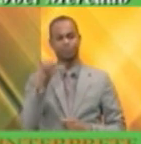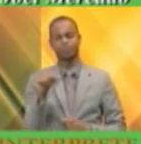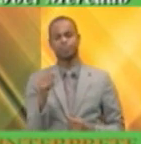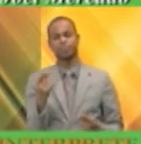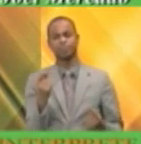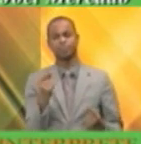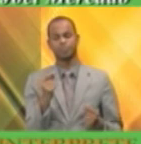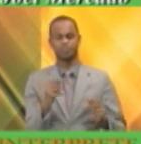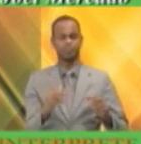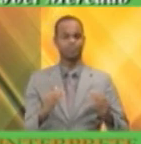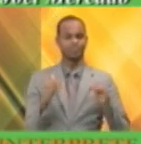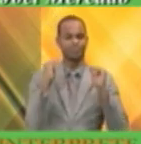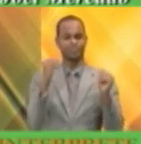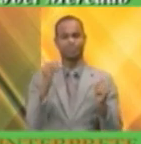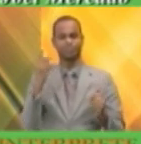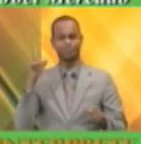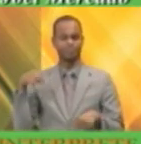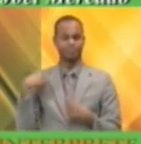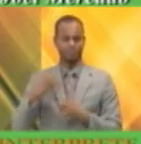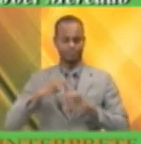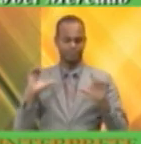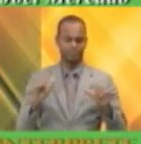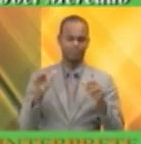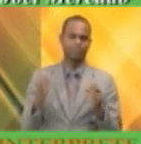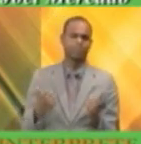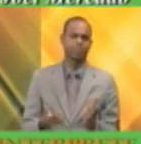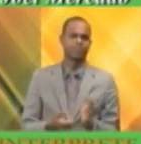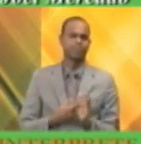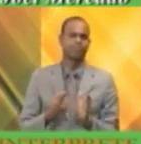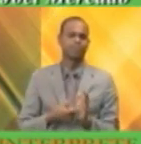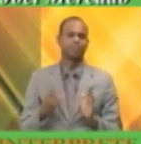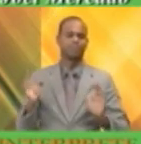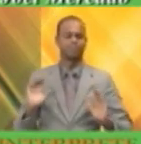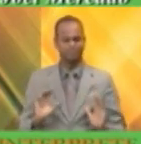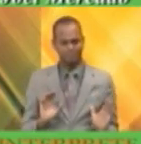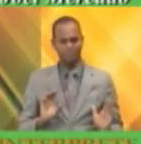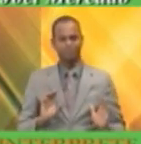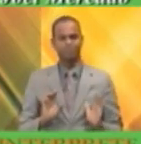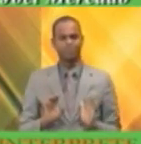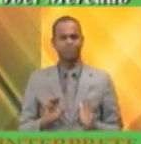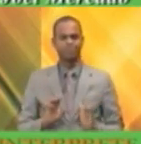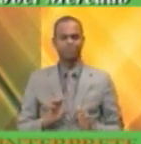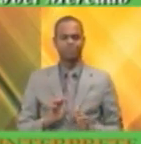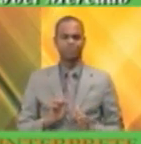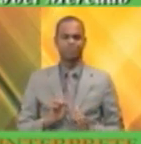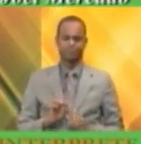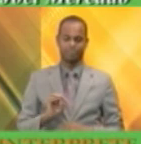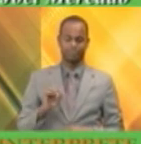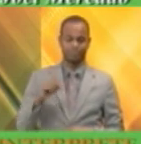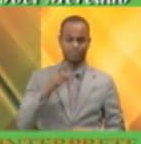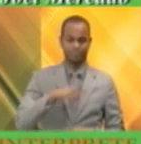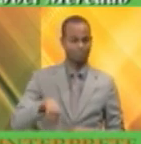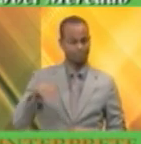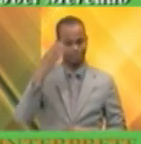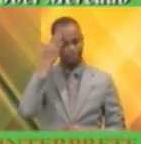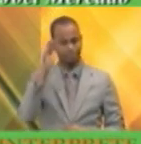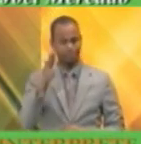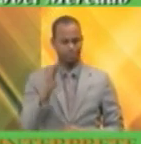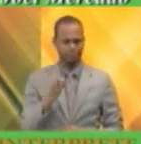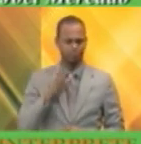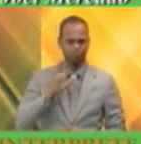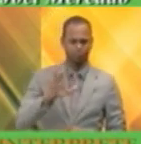esos niveles que hemos alcanzado, porque a veces alguien cuando no conoce el nivel